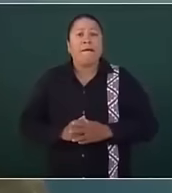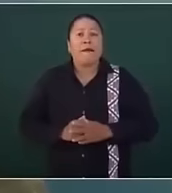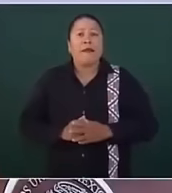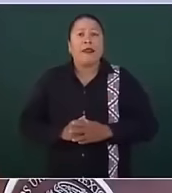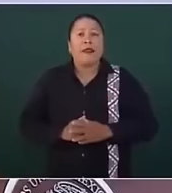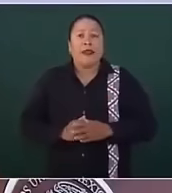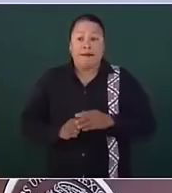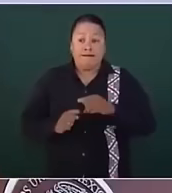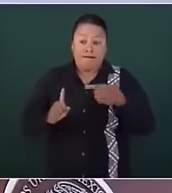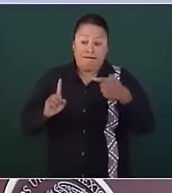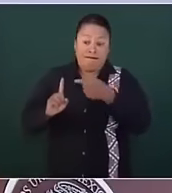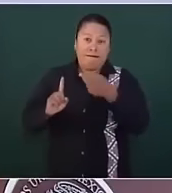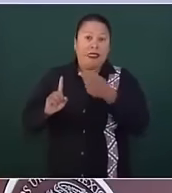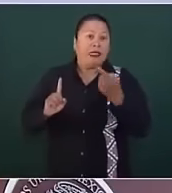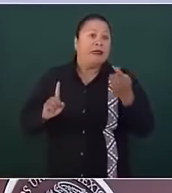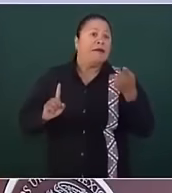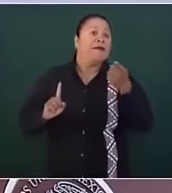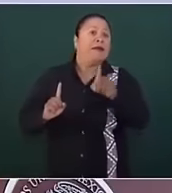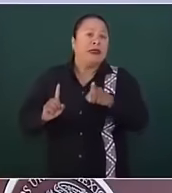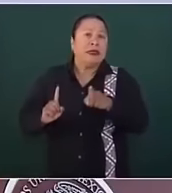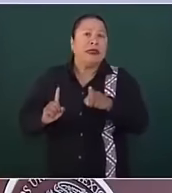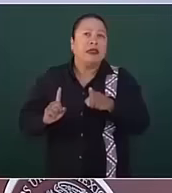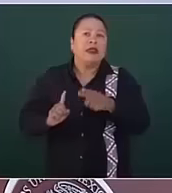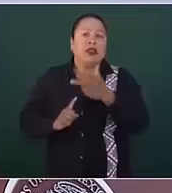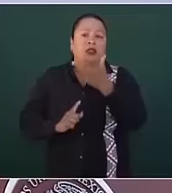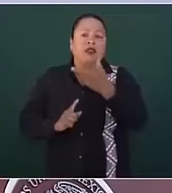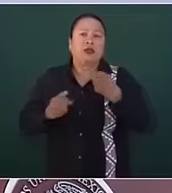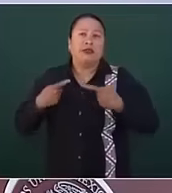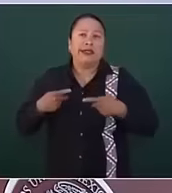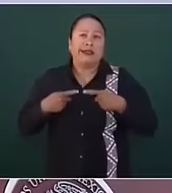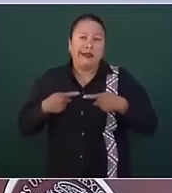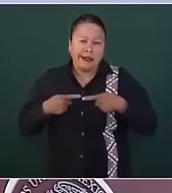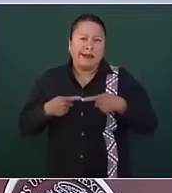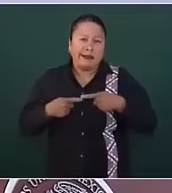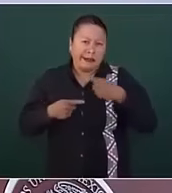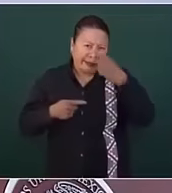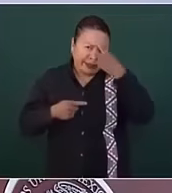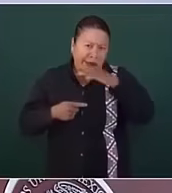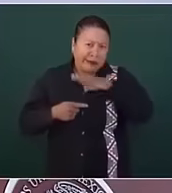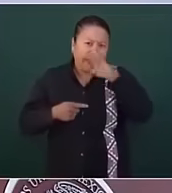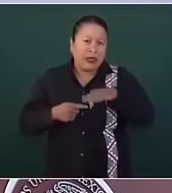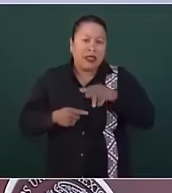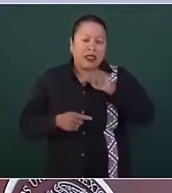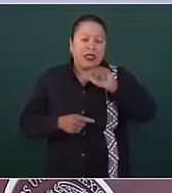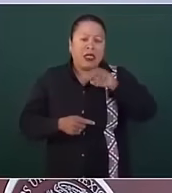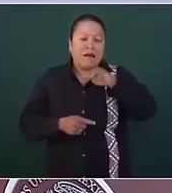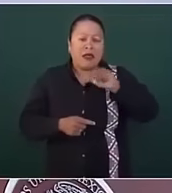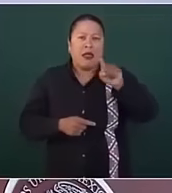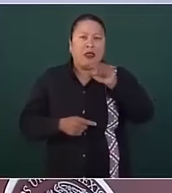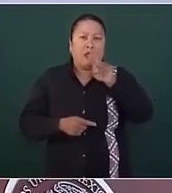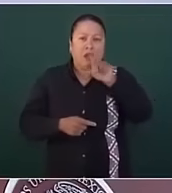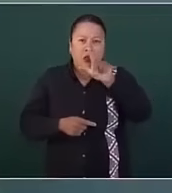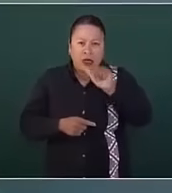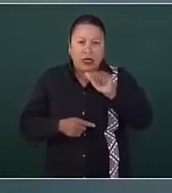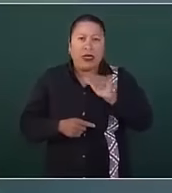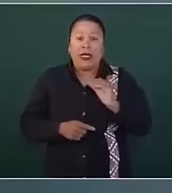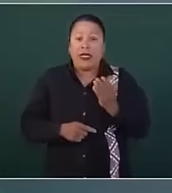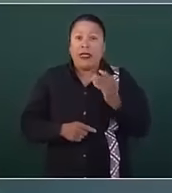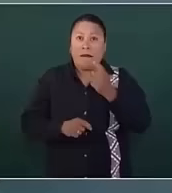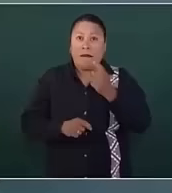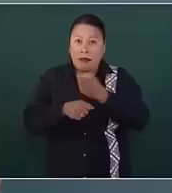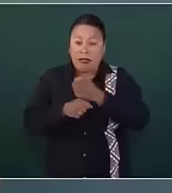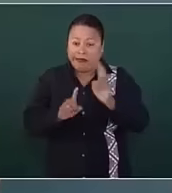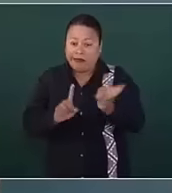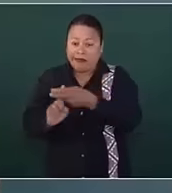él ordena la ejecución de 8 personas en Tamazula, que inicialmente habían sido